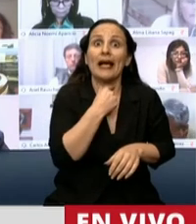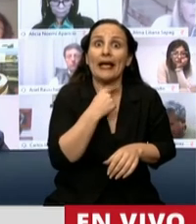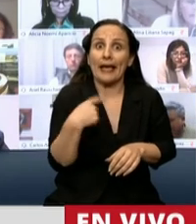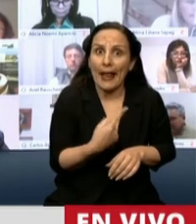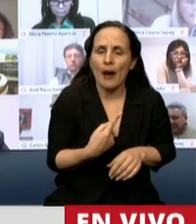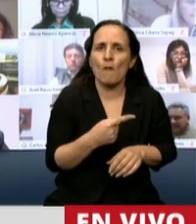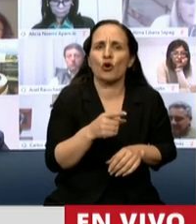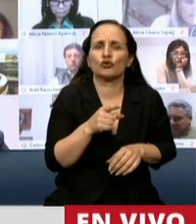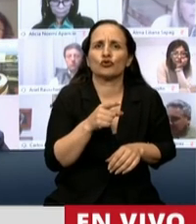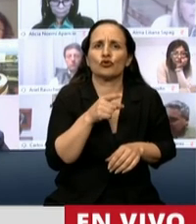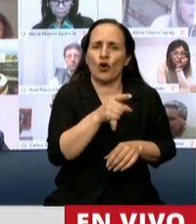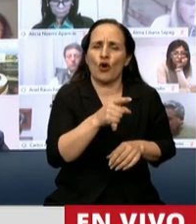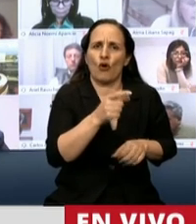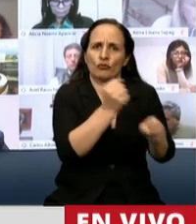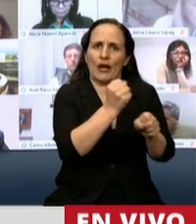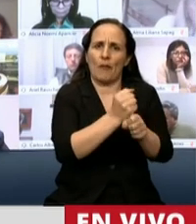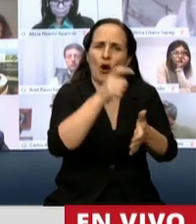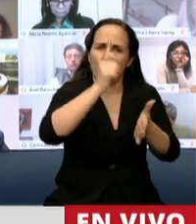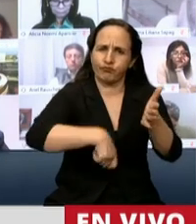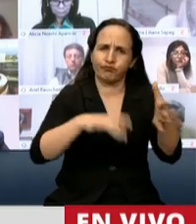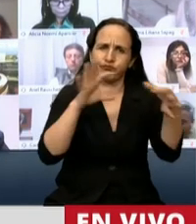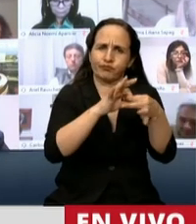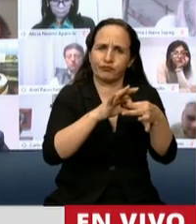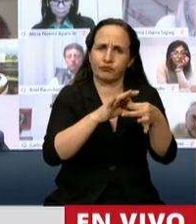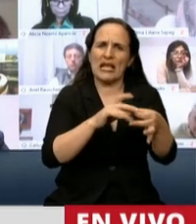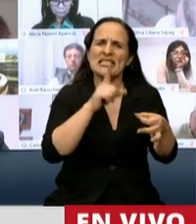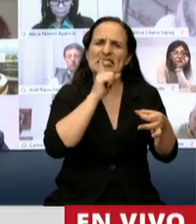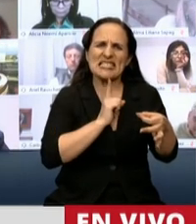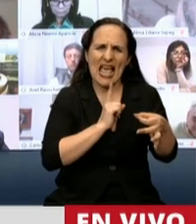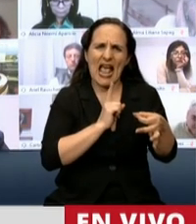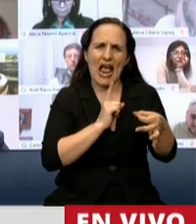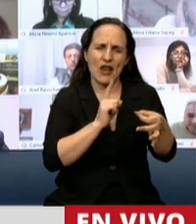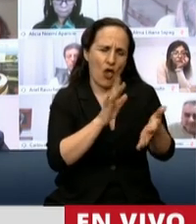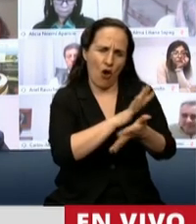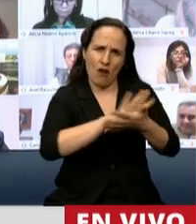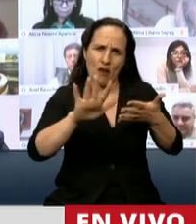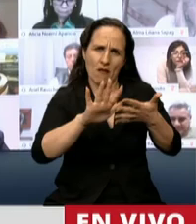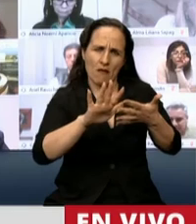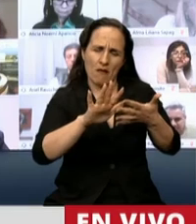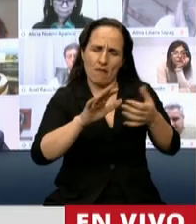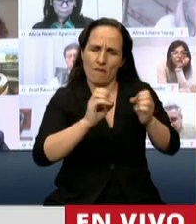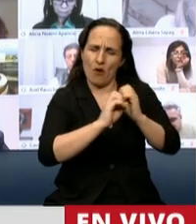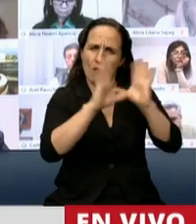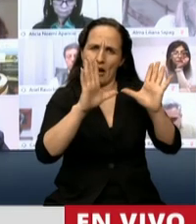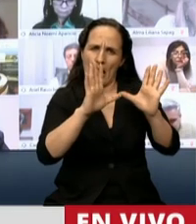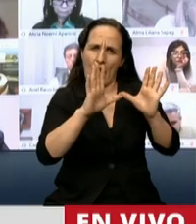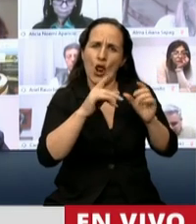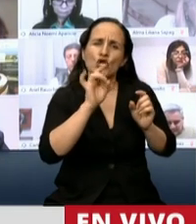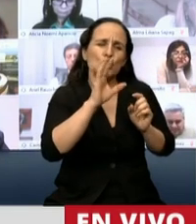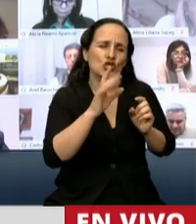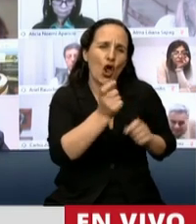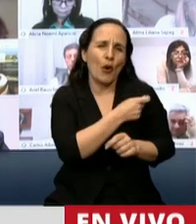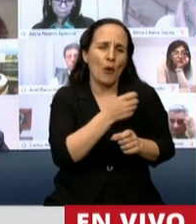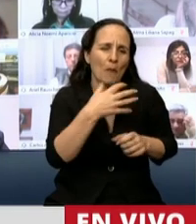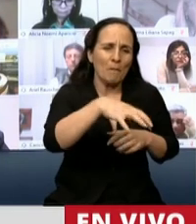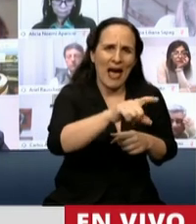sean absolutamente serios, transparentes, responsables, no sectarios, que evalúen cada